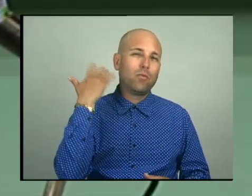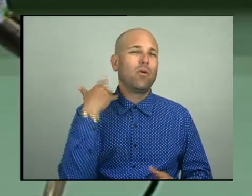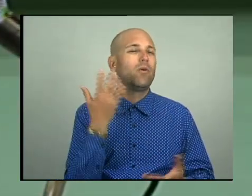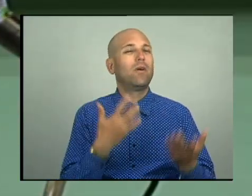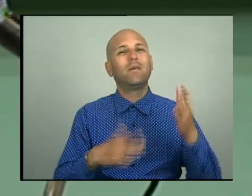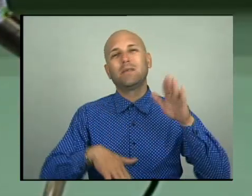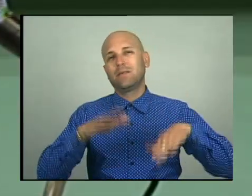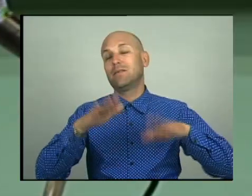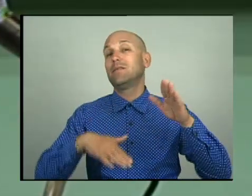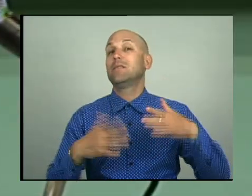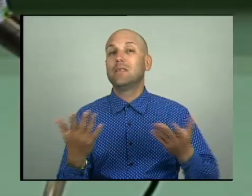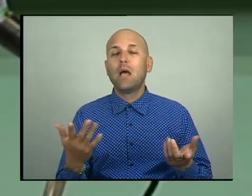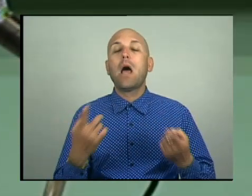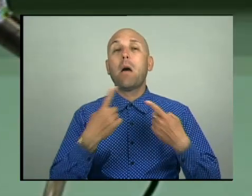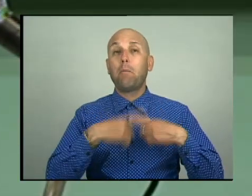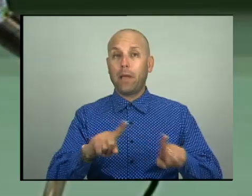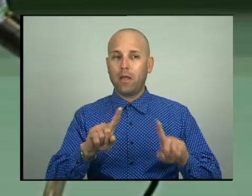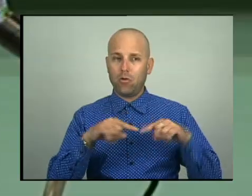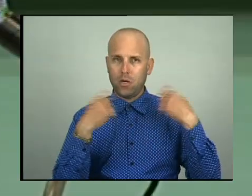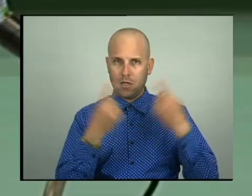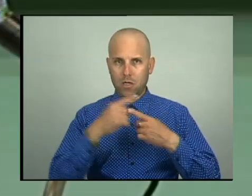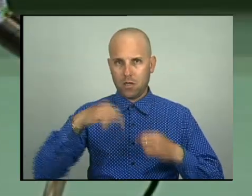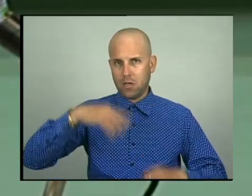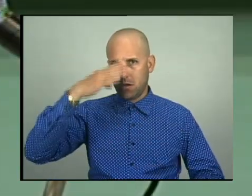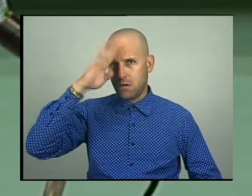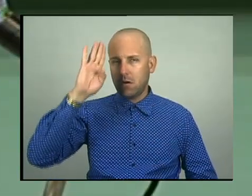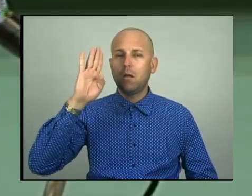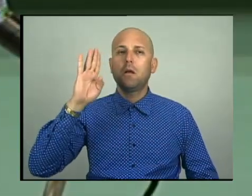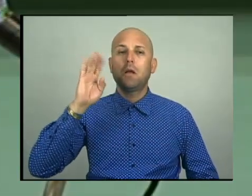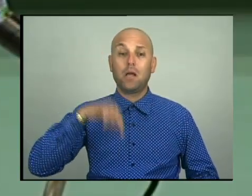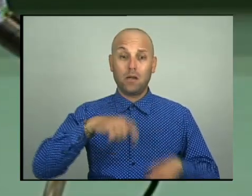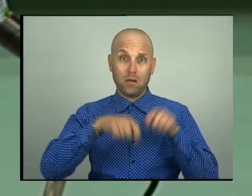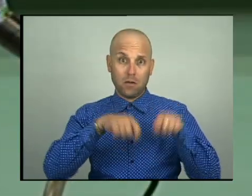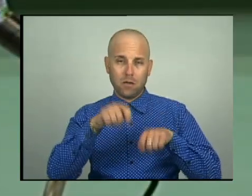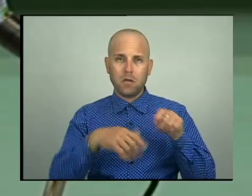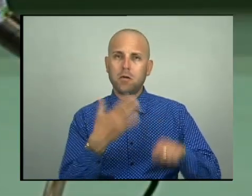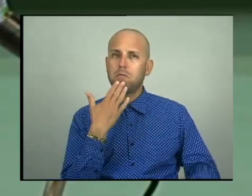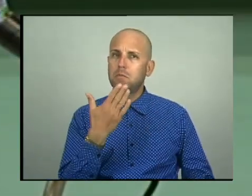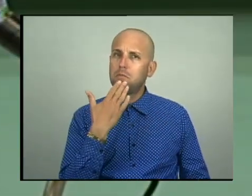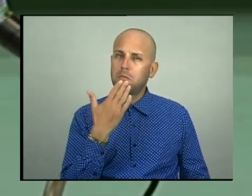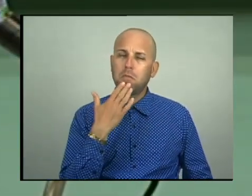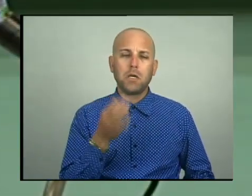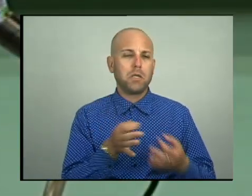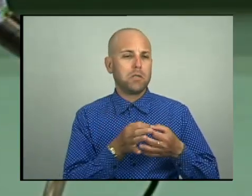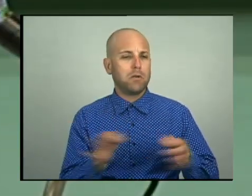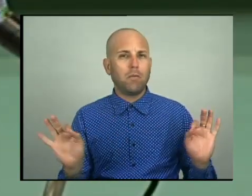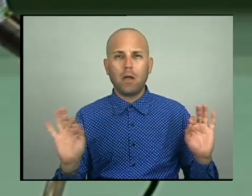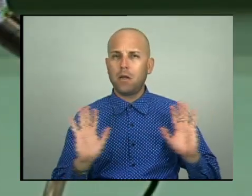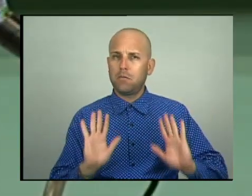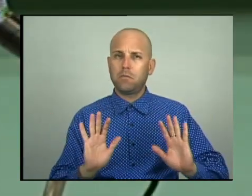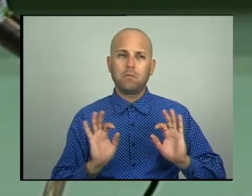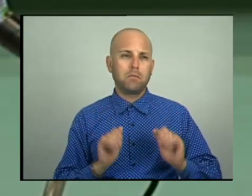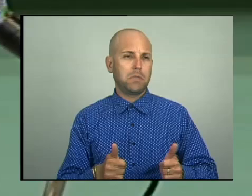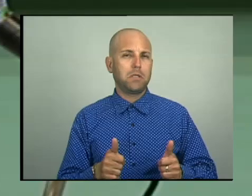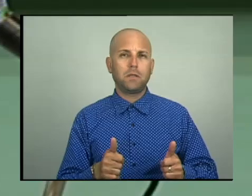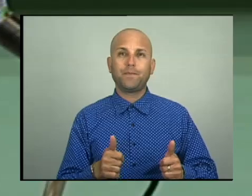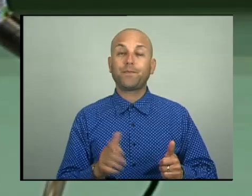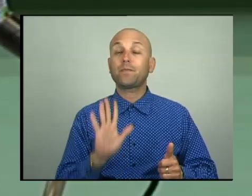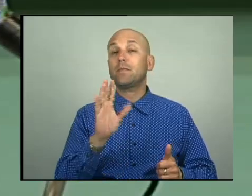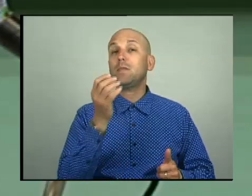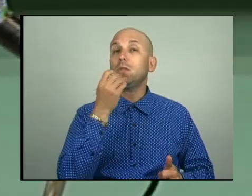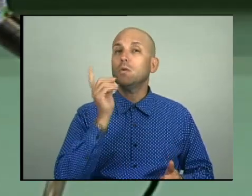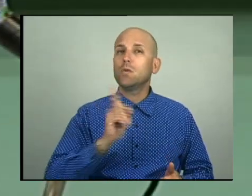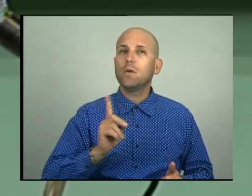general en nuestro país los Fallot quedan bastante bien, pueden llevar una vida aceptable. A ver, no pueden